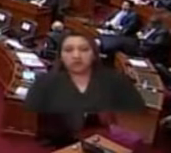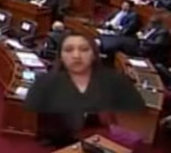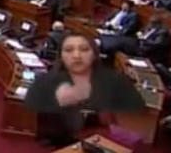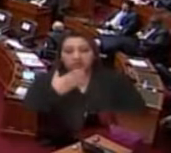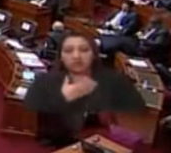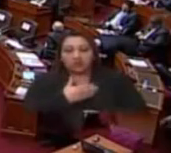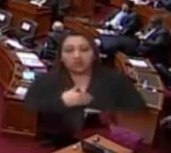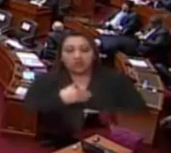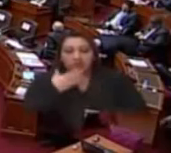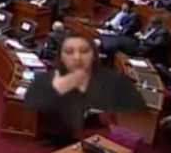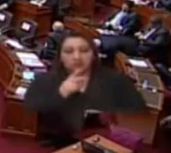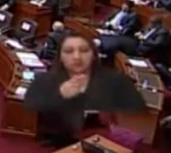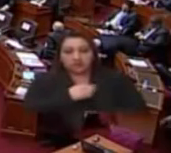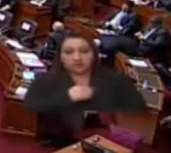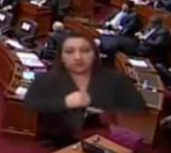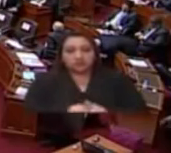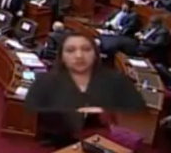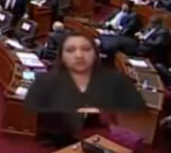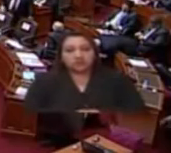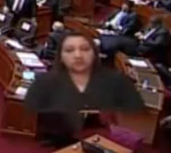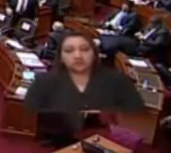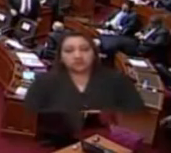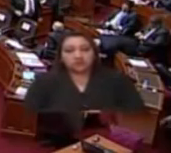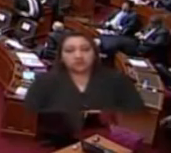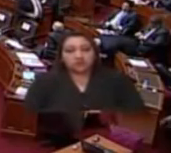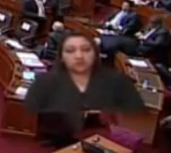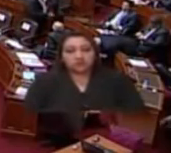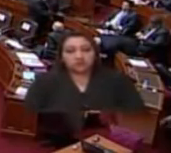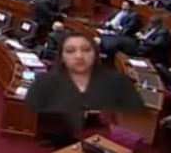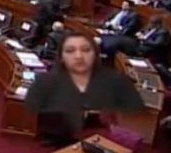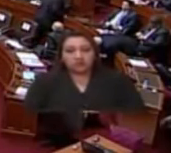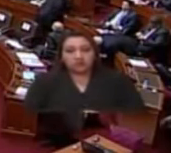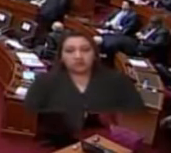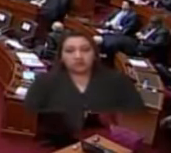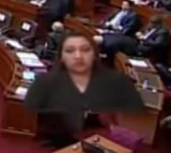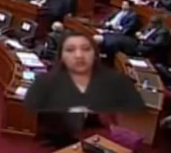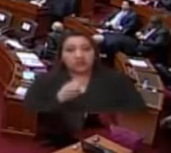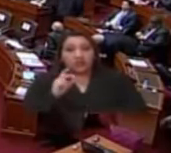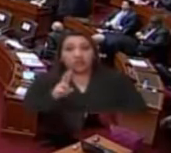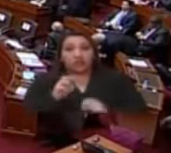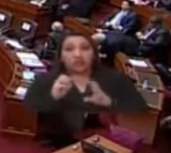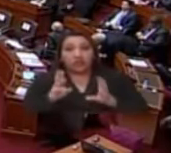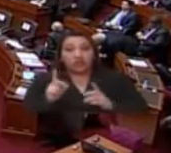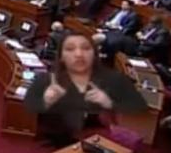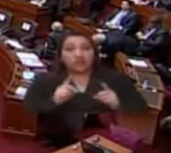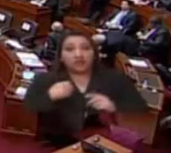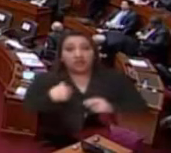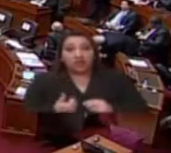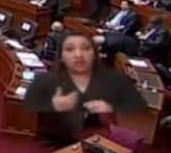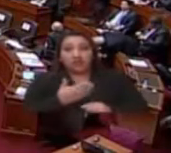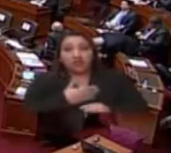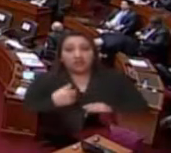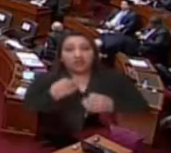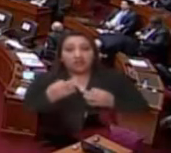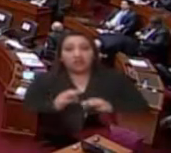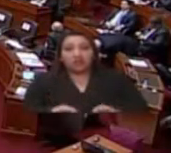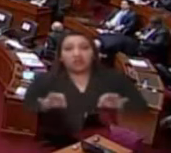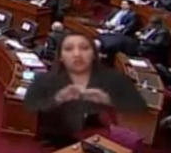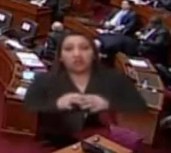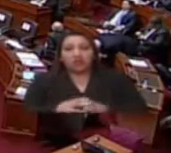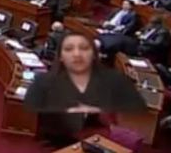Gracias, presidenta. Gracias, primer ministro. Yo creo que estos 2 días de debate, señora presidenta, de la